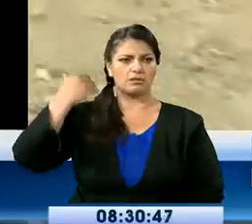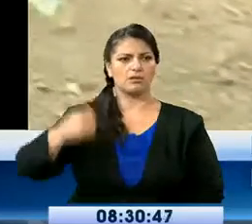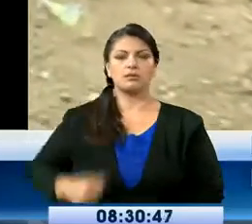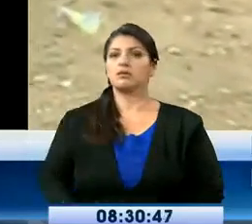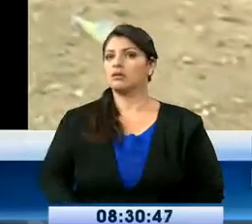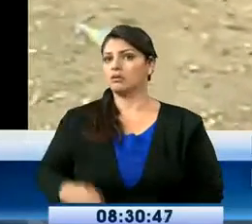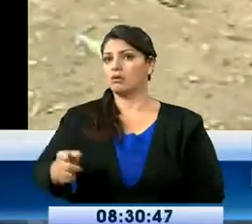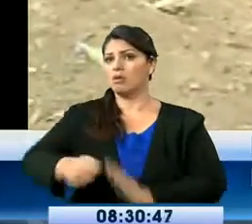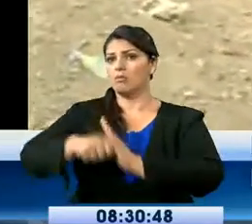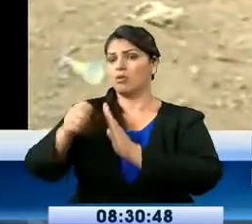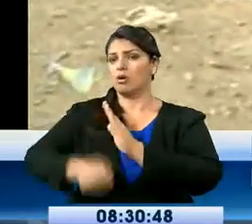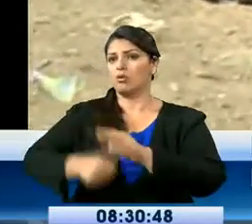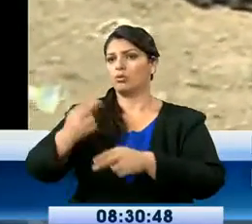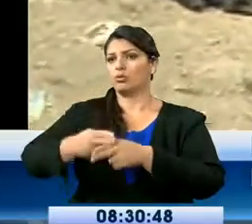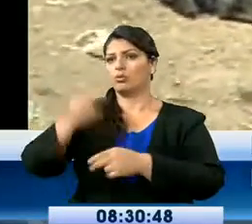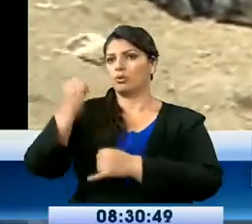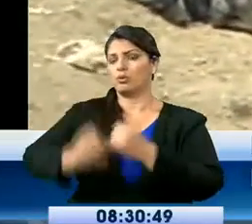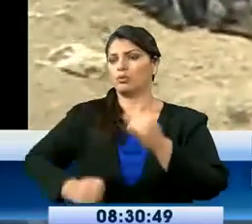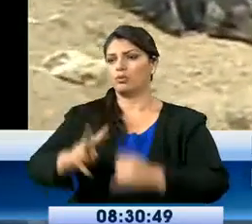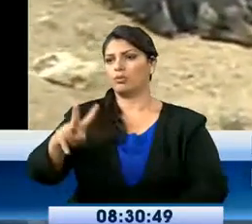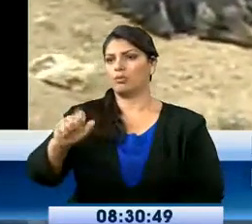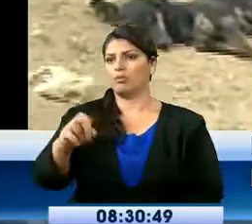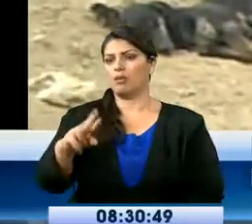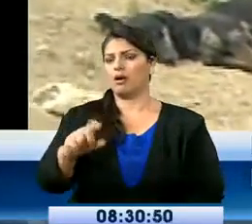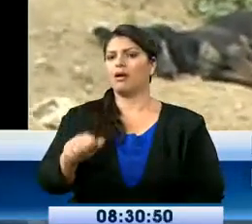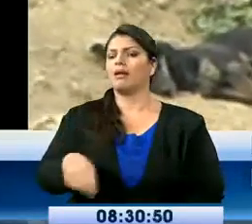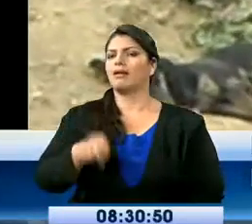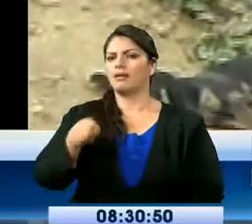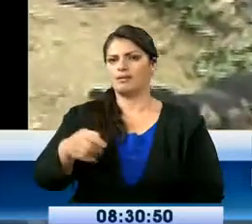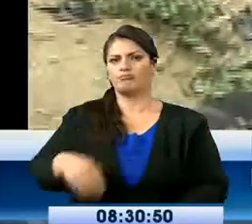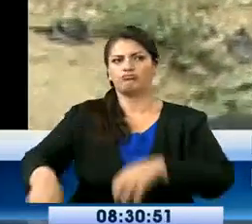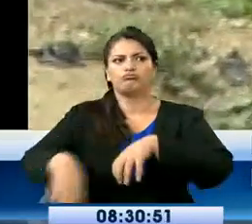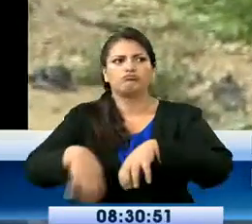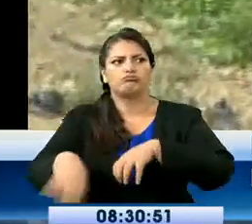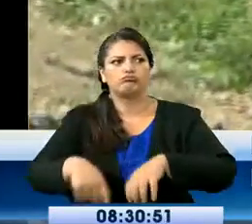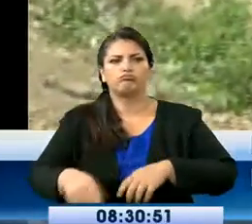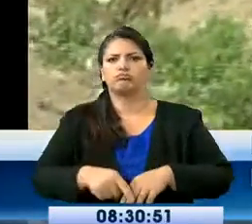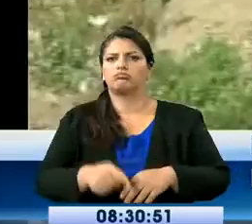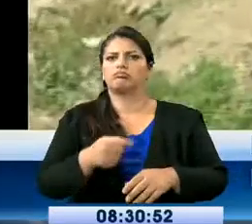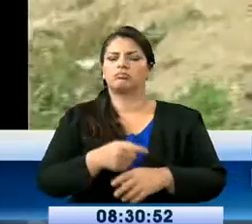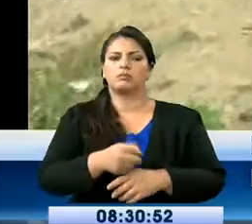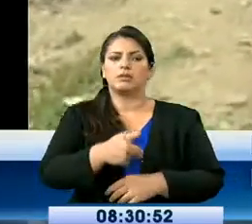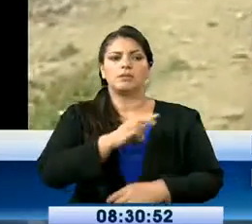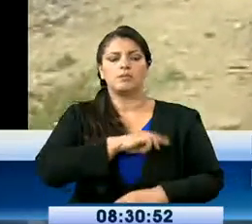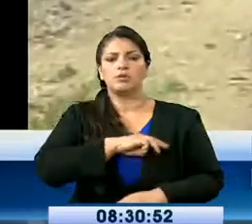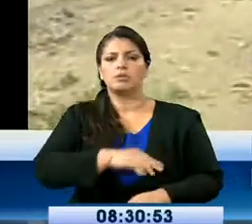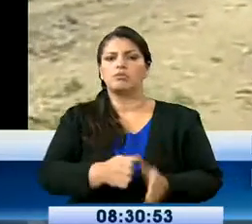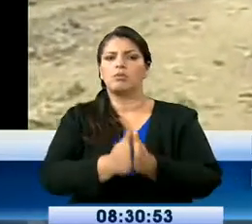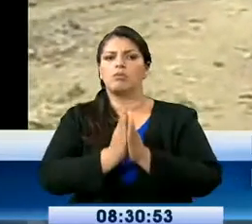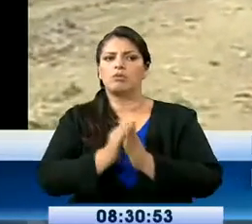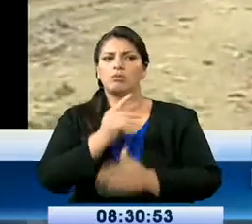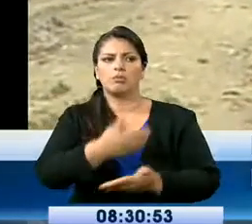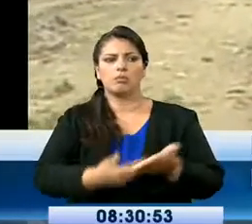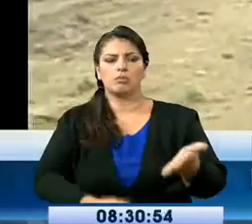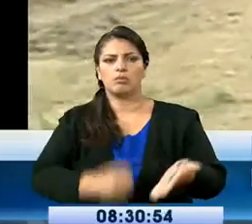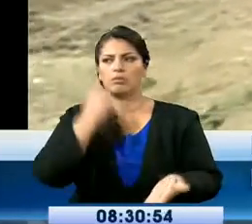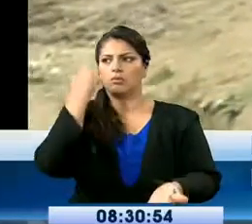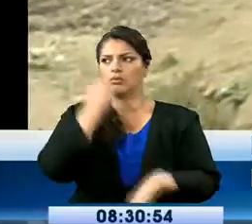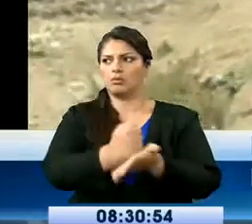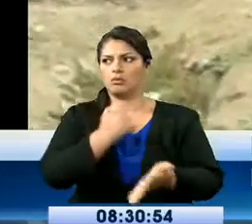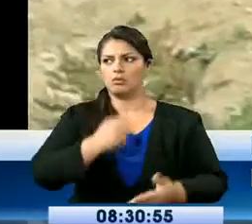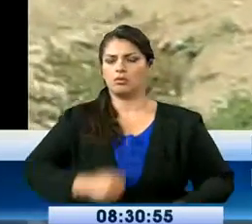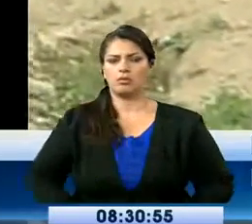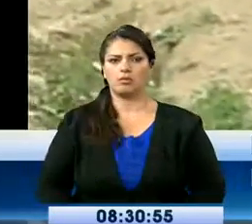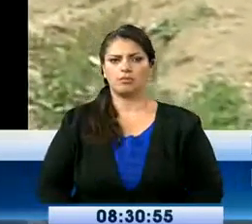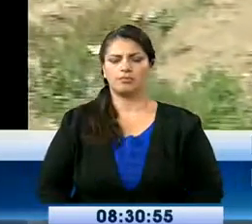Vara. El abogado Vara. Él legalizó el pintito de este terreno. Gracias. Señora, ¿cómo padecen ustedes aquí de pronto con la salida de las